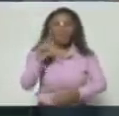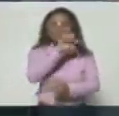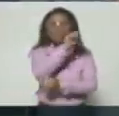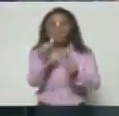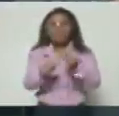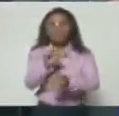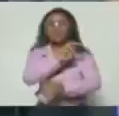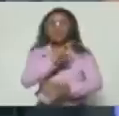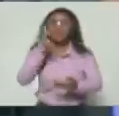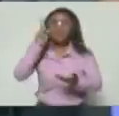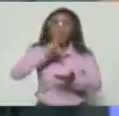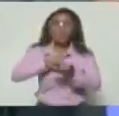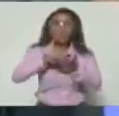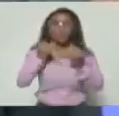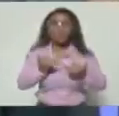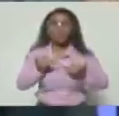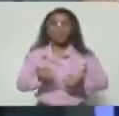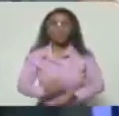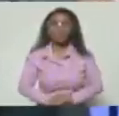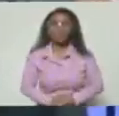viceministros presentes,